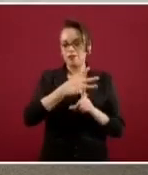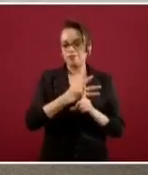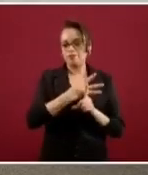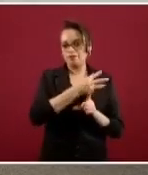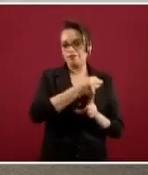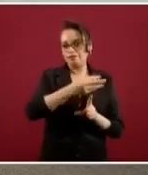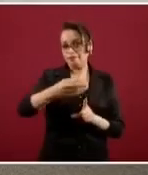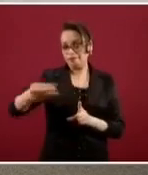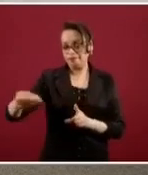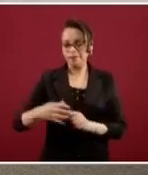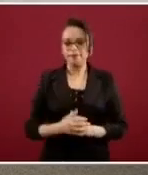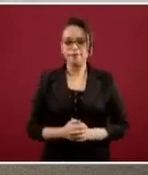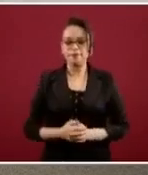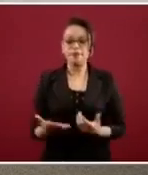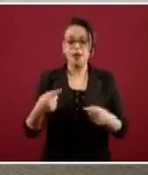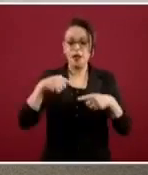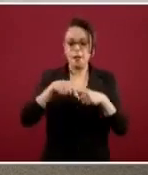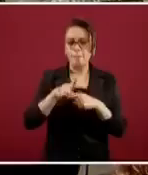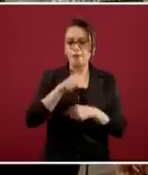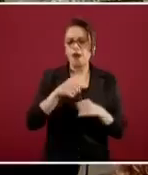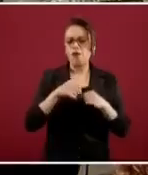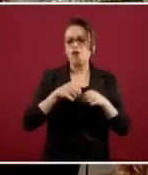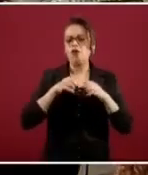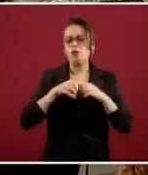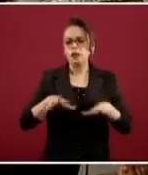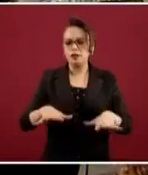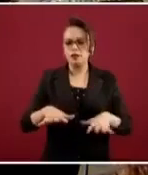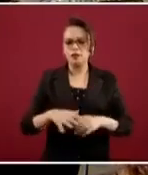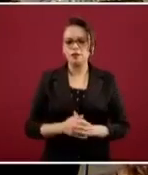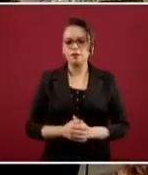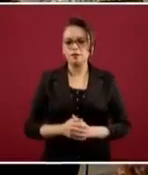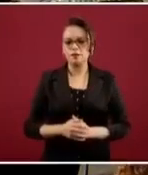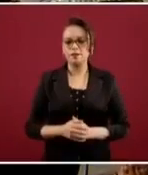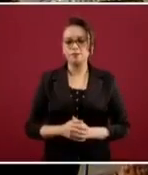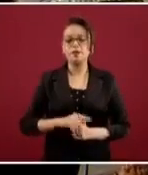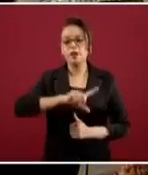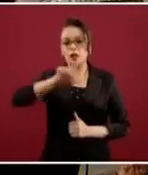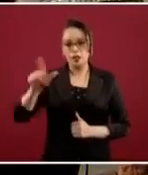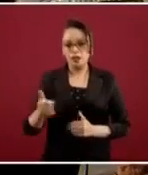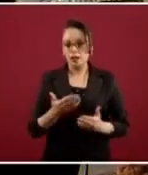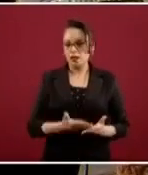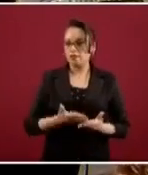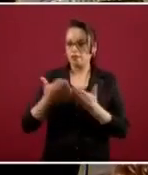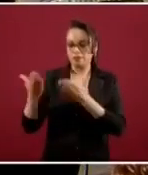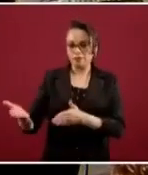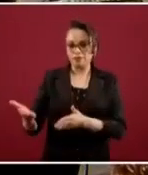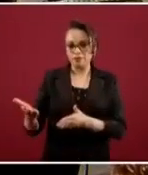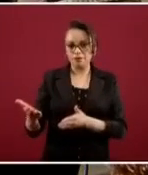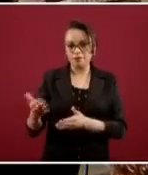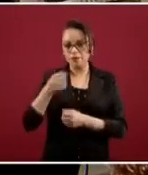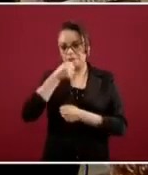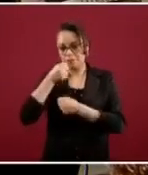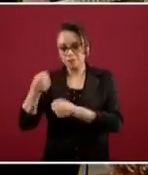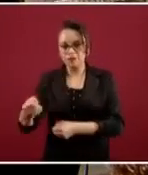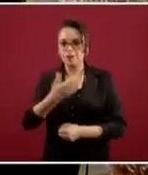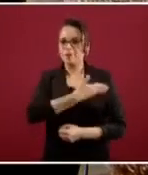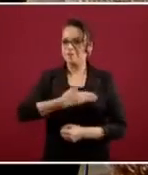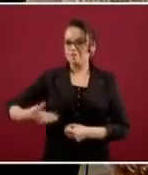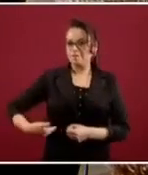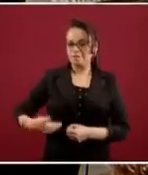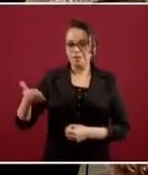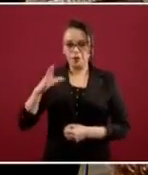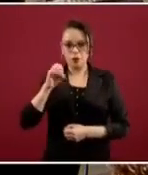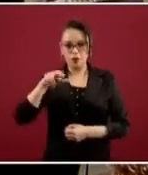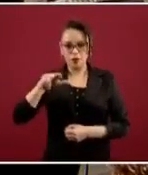el informe técnico y después le daríamos la palabra a la presidenta de CONAPRED y yo